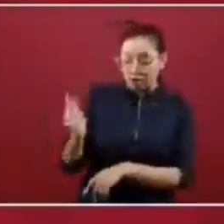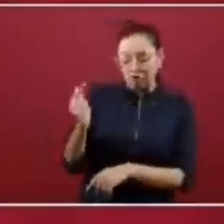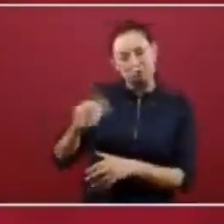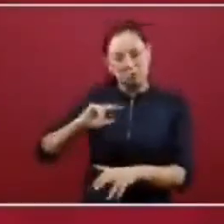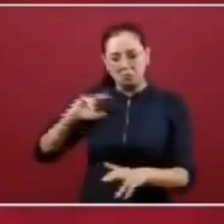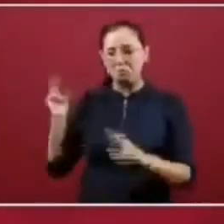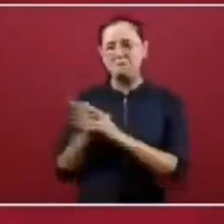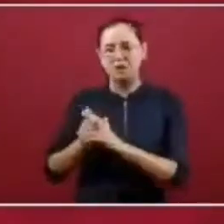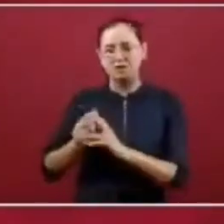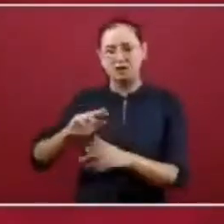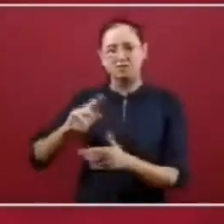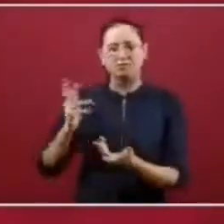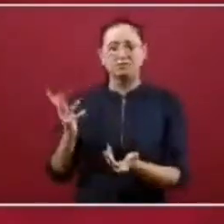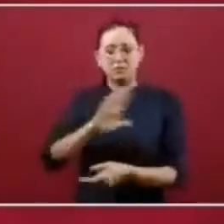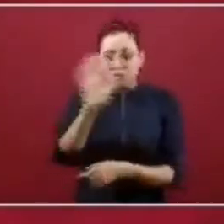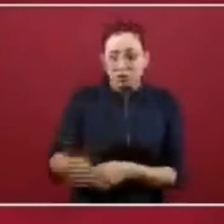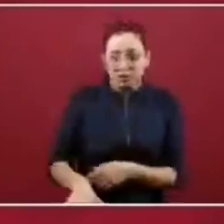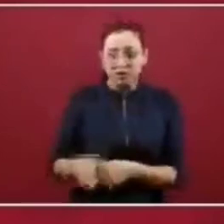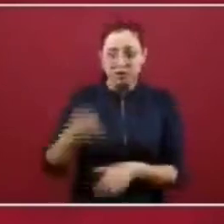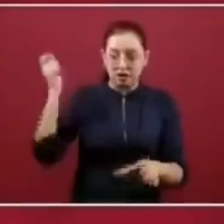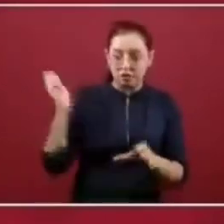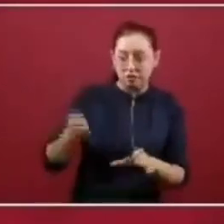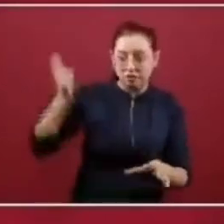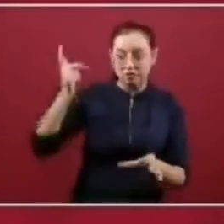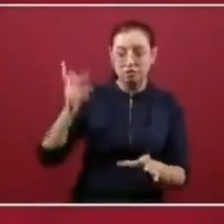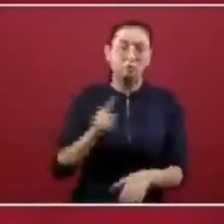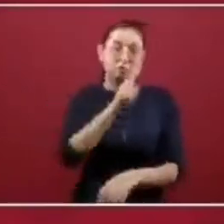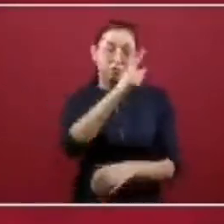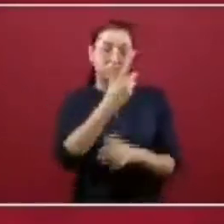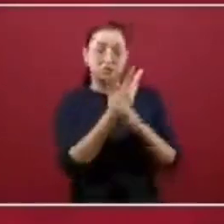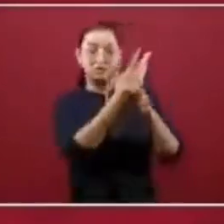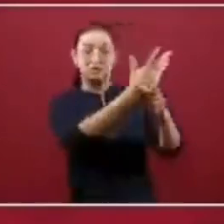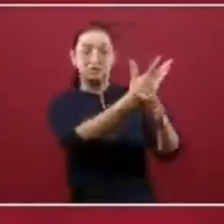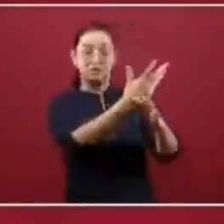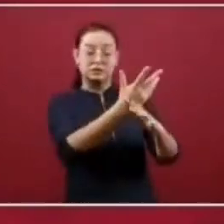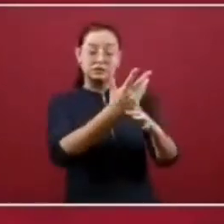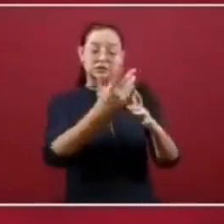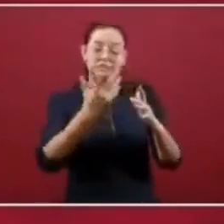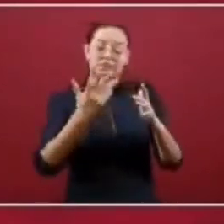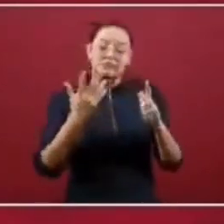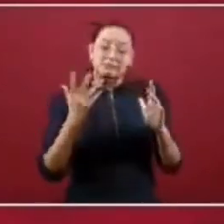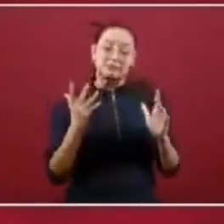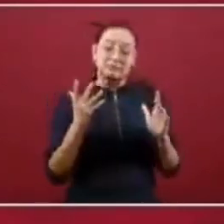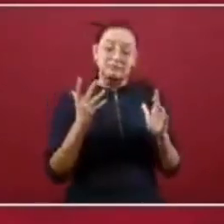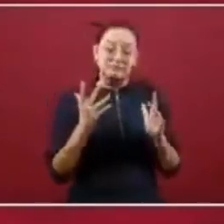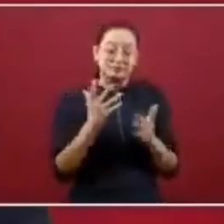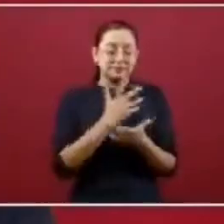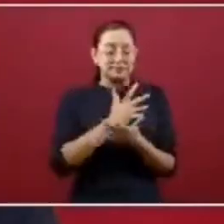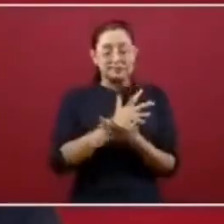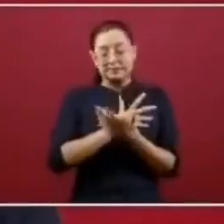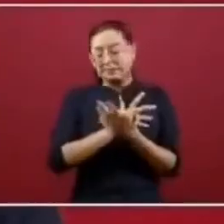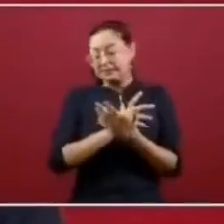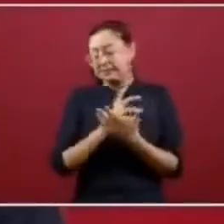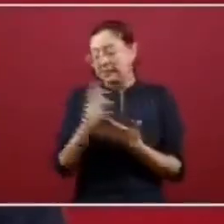Si en Estados Unidos está establecido este severísimo